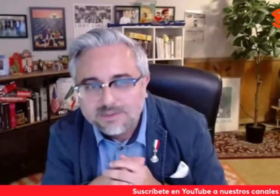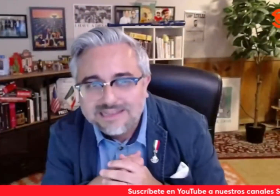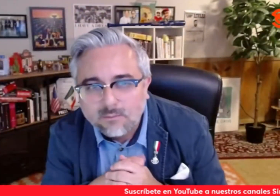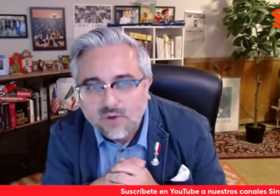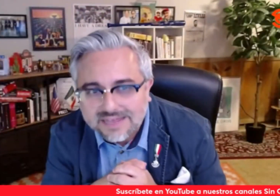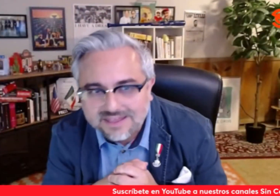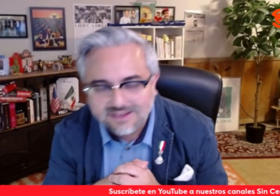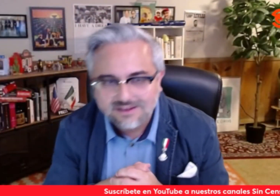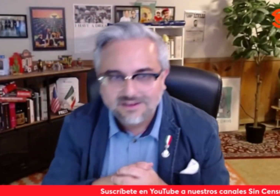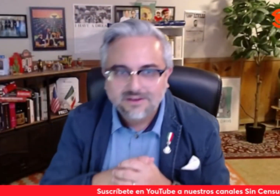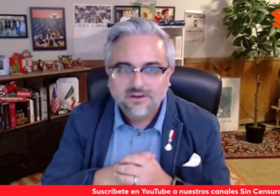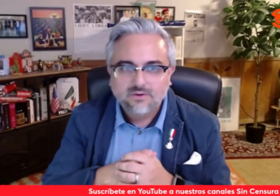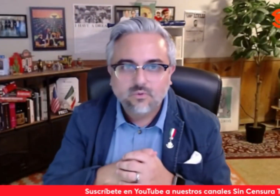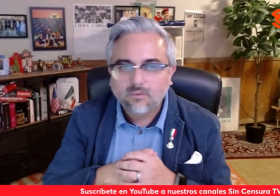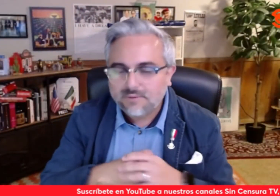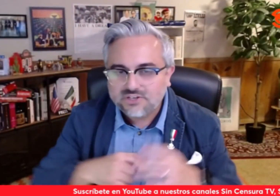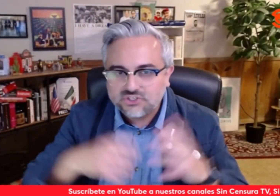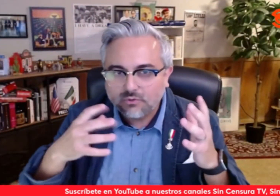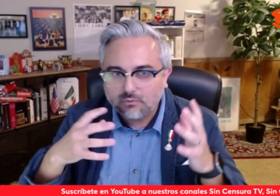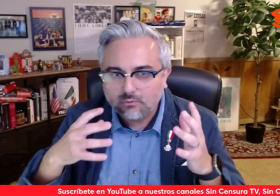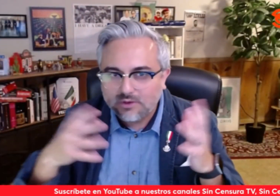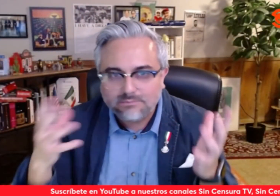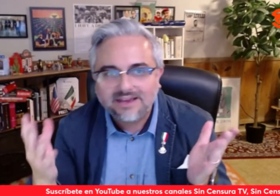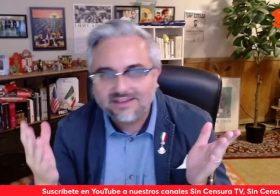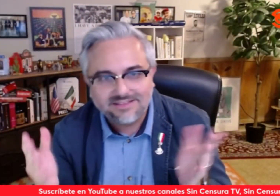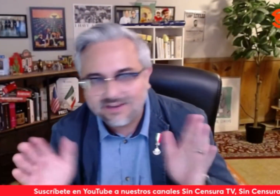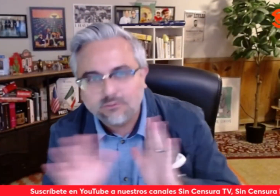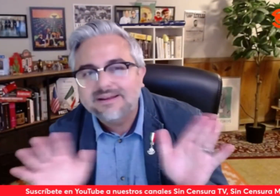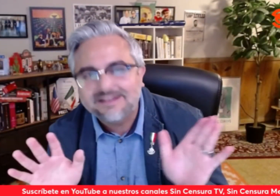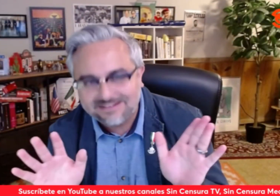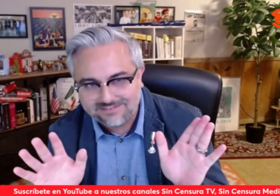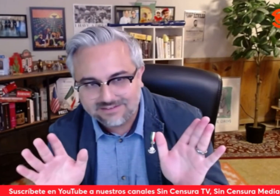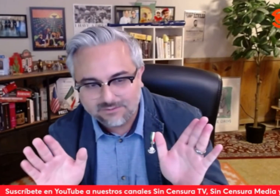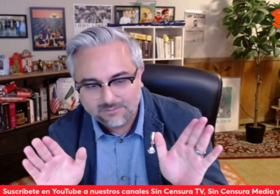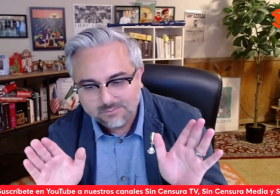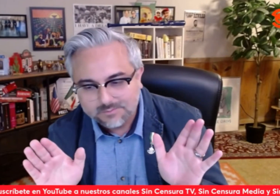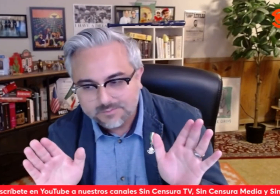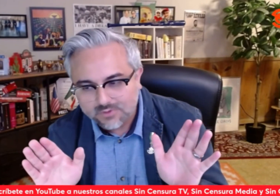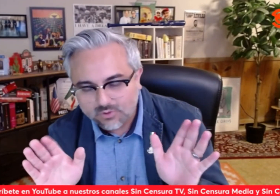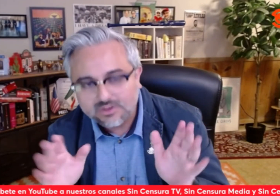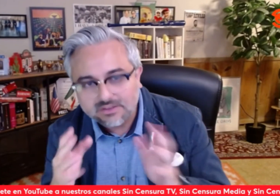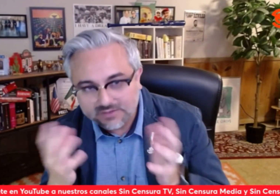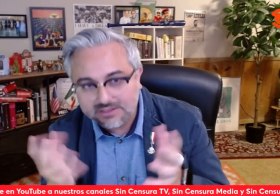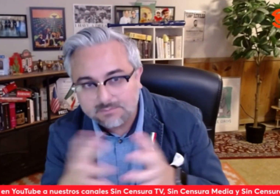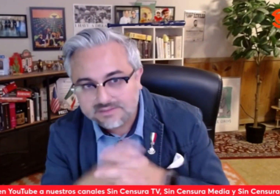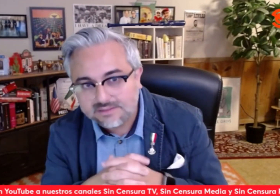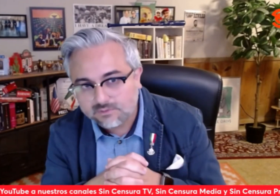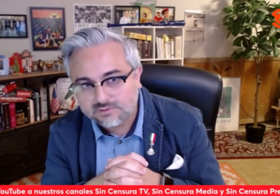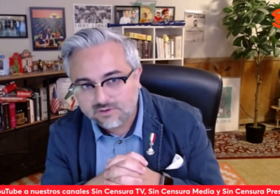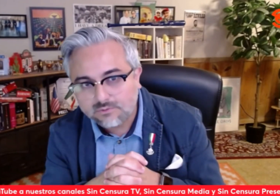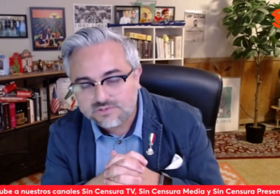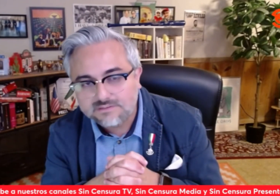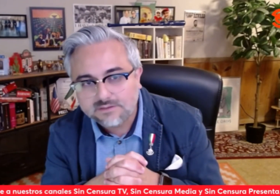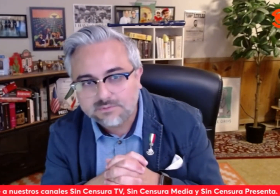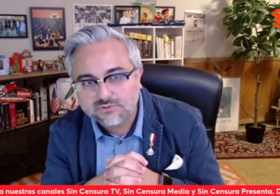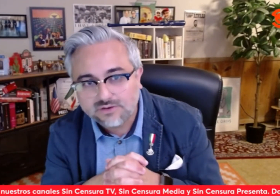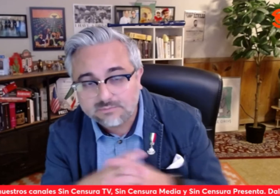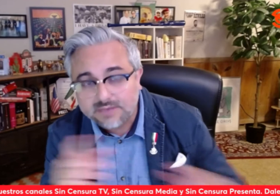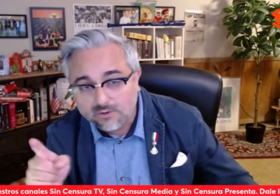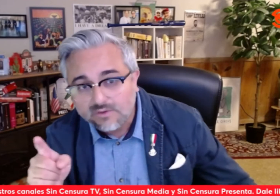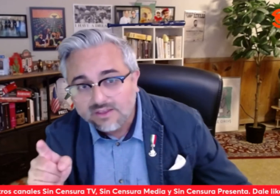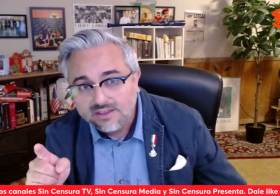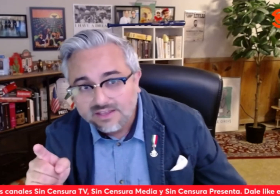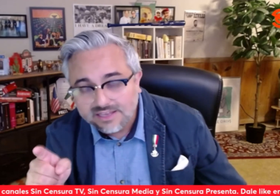operativo espalda mojada, u Operation Wetback, de la forma más racista, ¿no? Con el que efectivamente deportaron a muchísimas